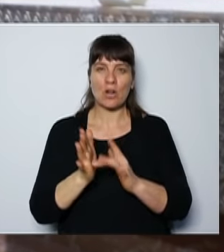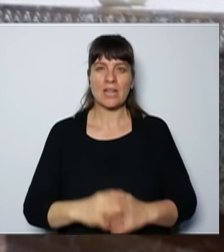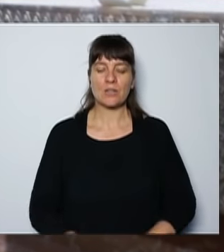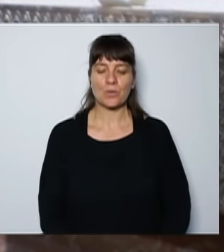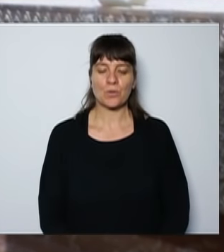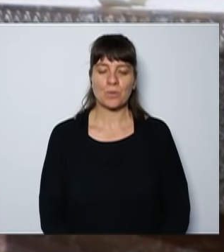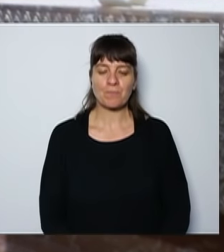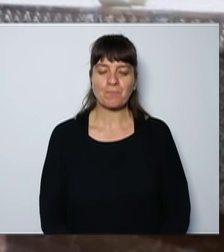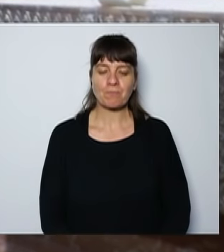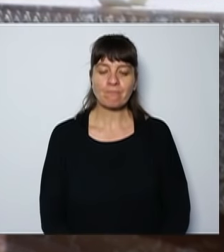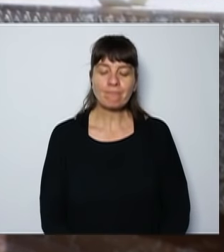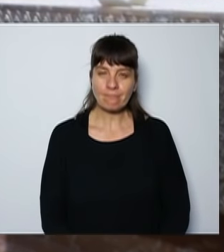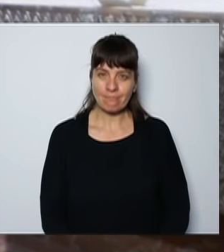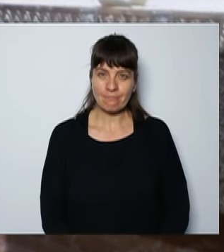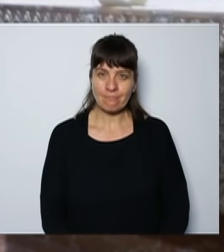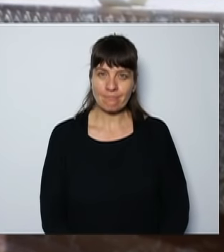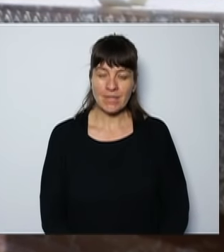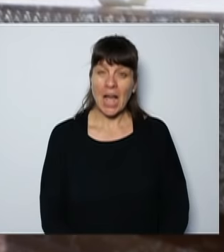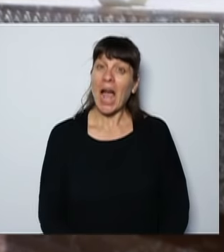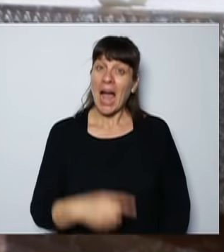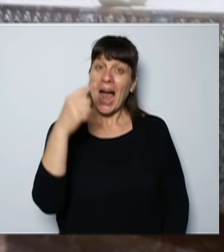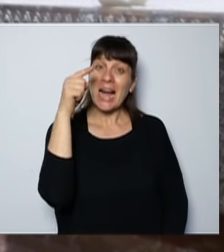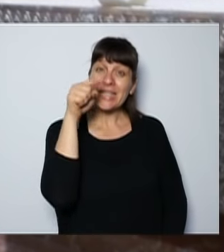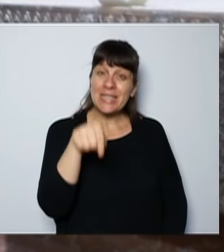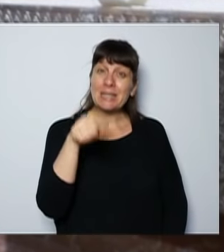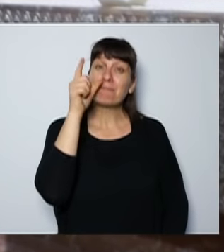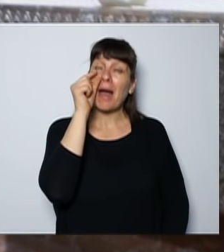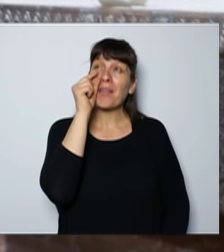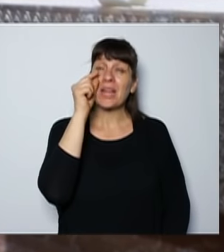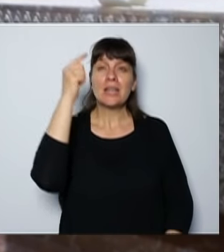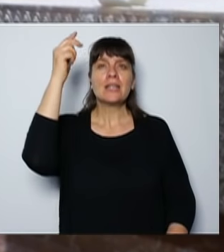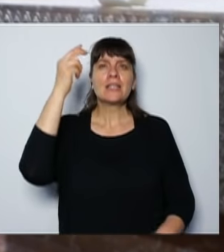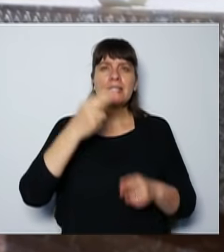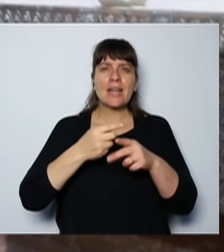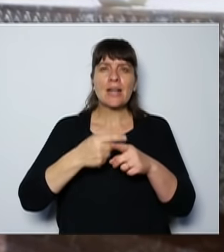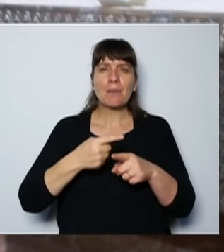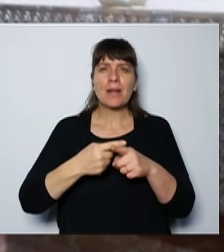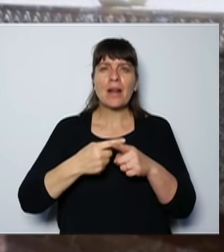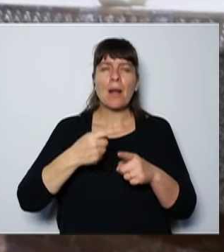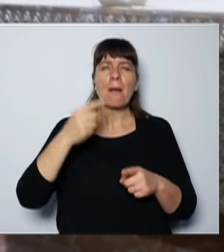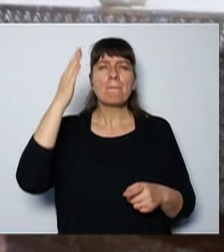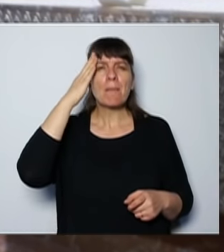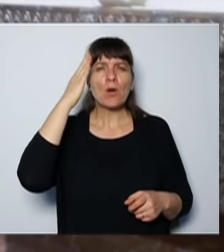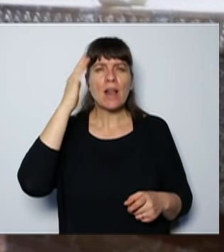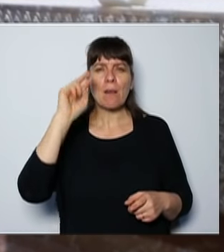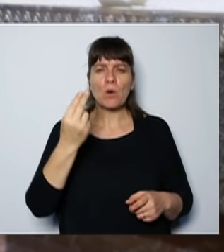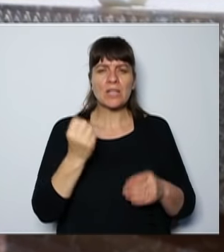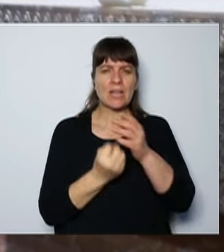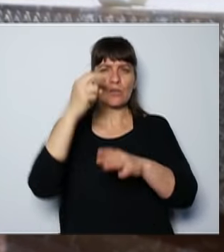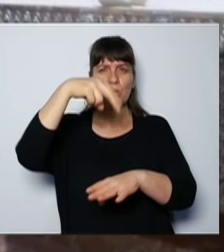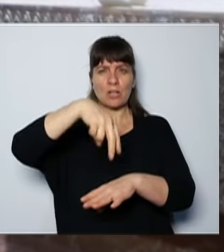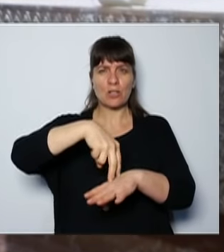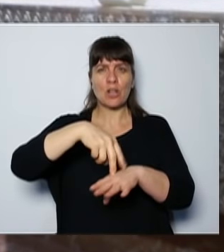Ven, Señor Jesús. Así, Padre, al celebrar ahora el memorial de la muerte y resurrección de tu Hijo,